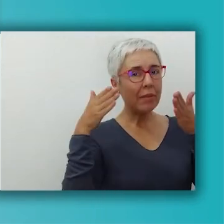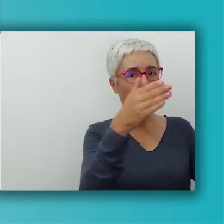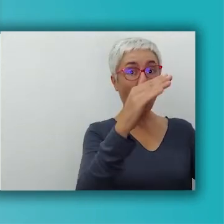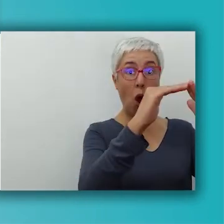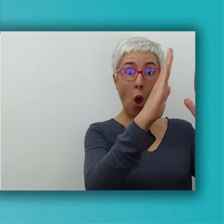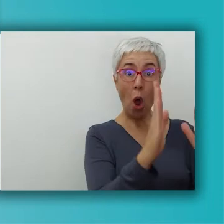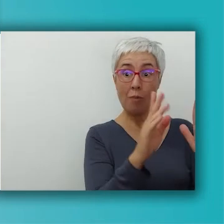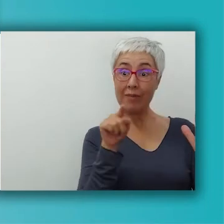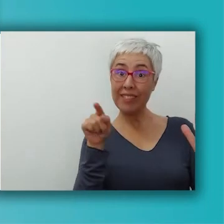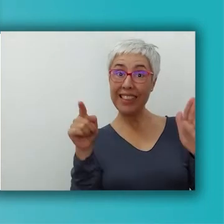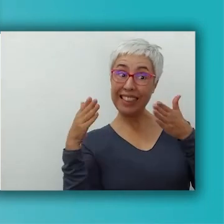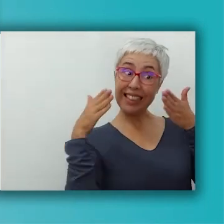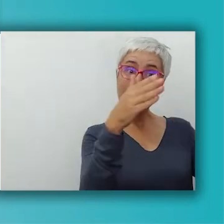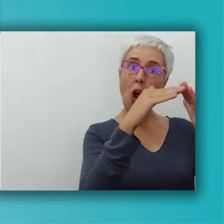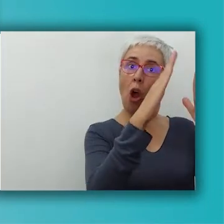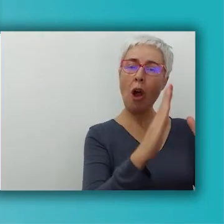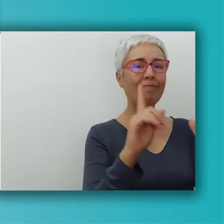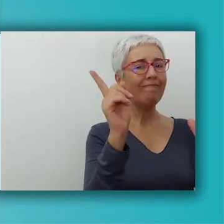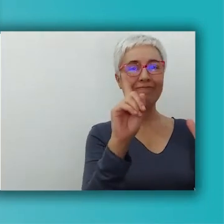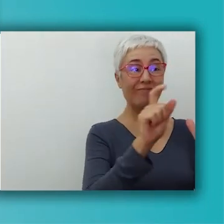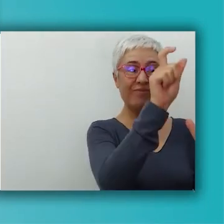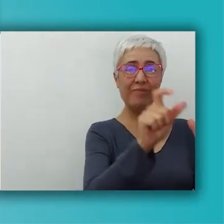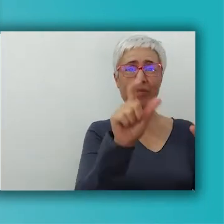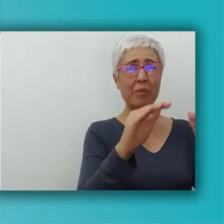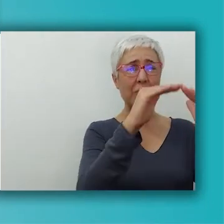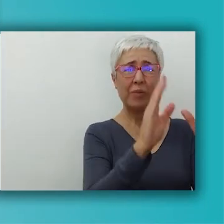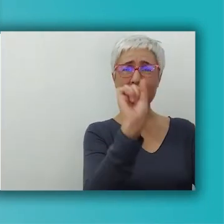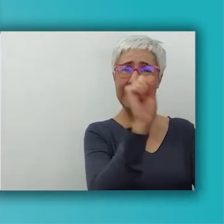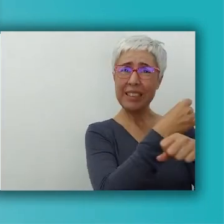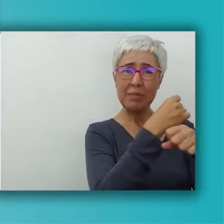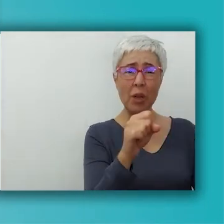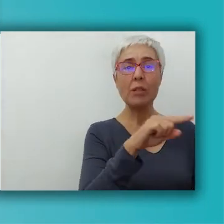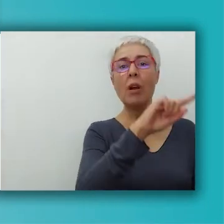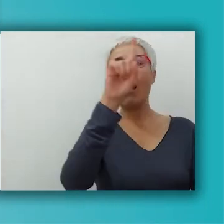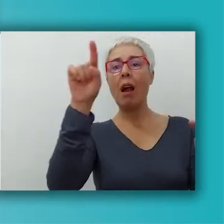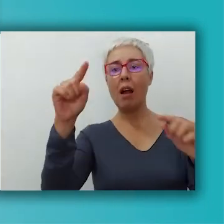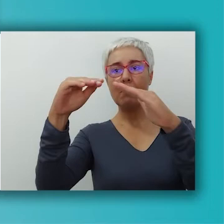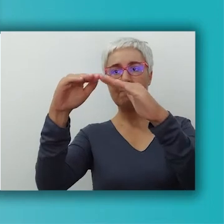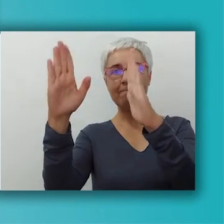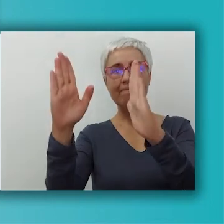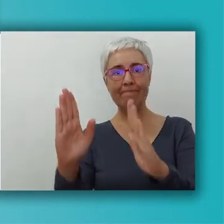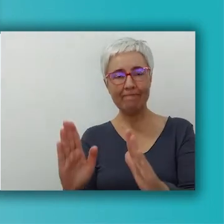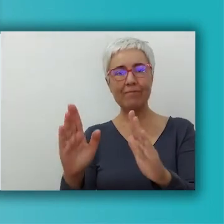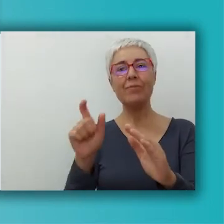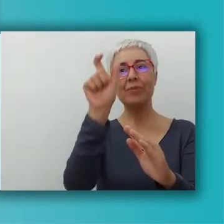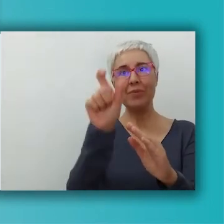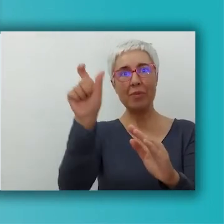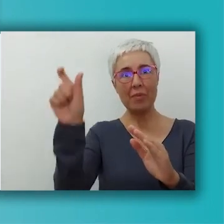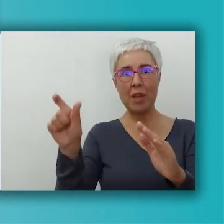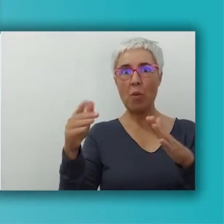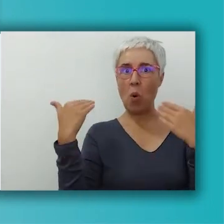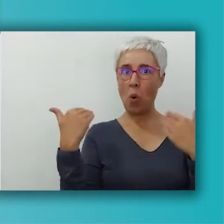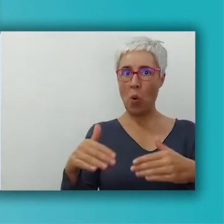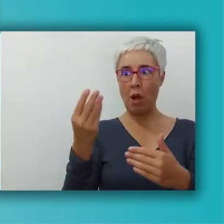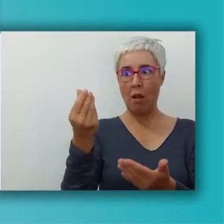personas que necesitan ir a una residencia, pero esta necesidad no viene acompañada con ayuda económica. Sabemos que las residencias